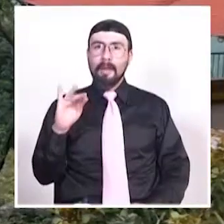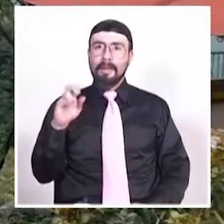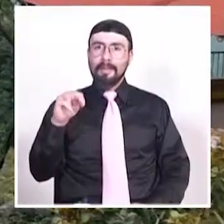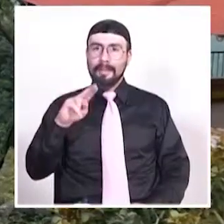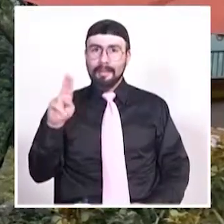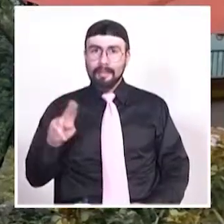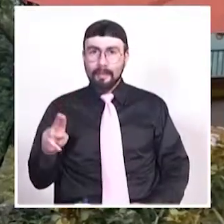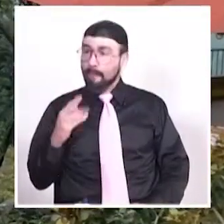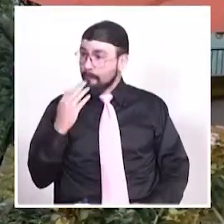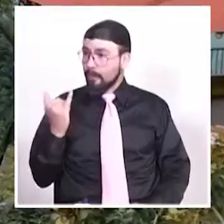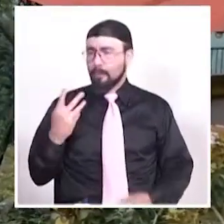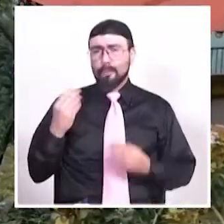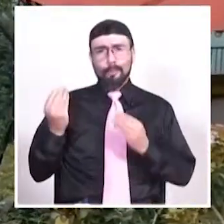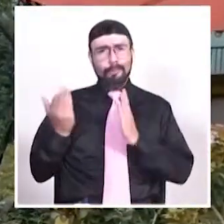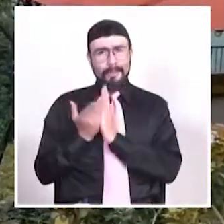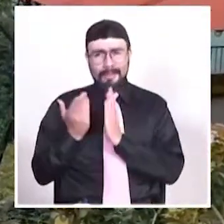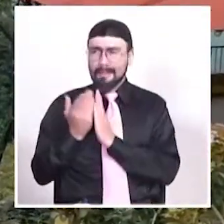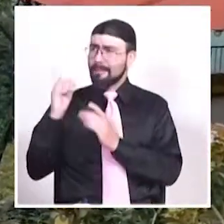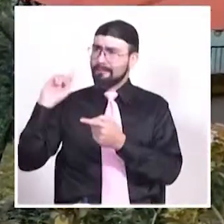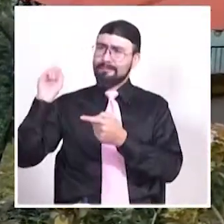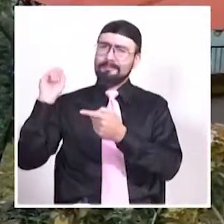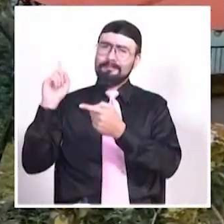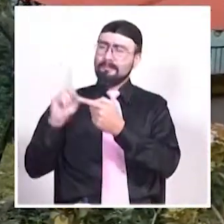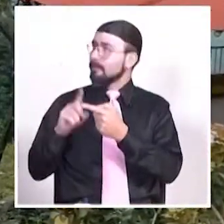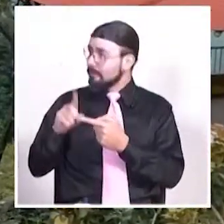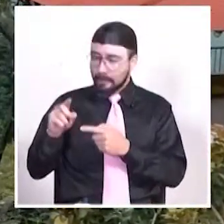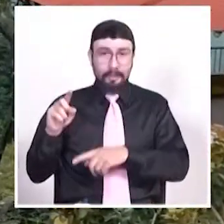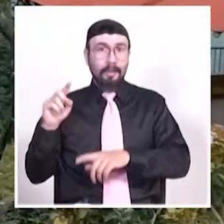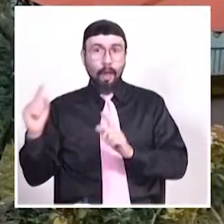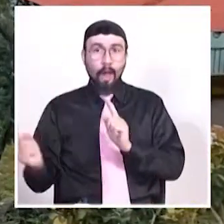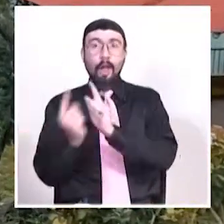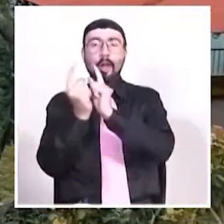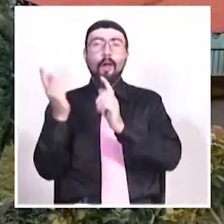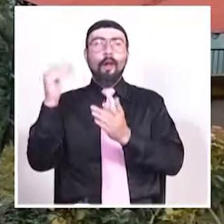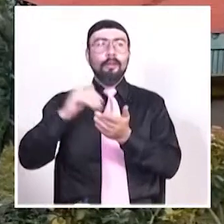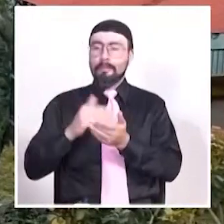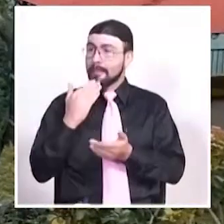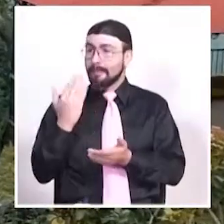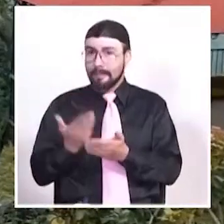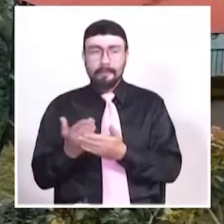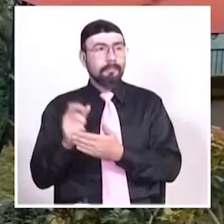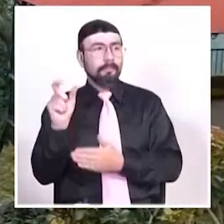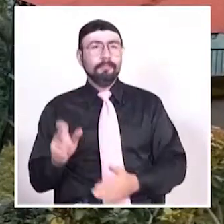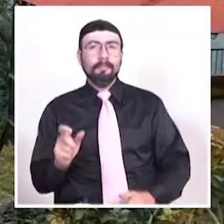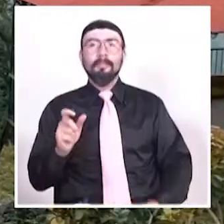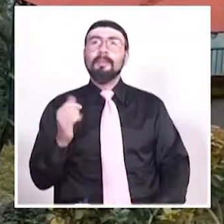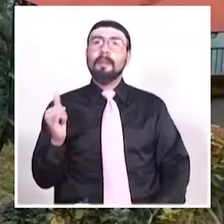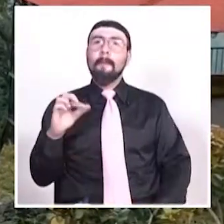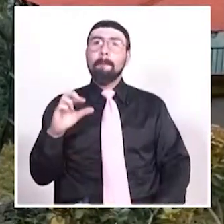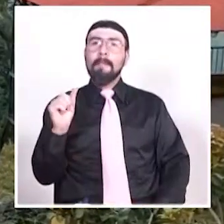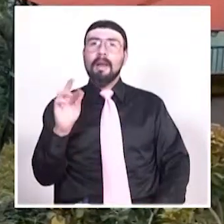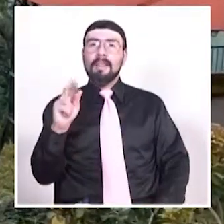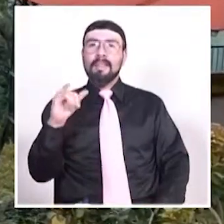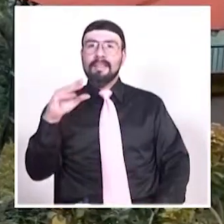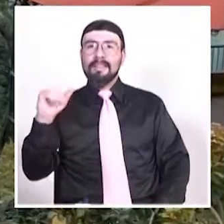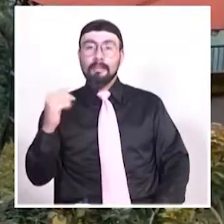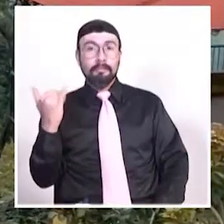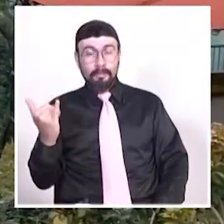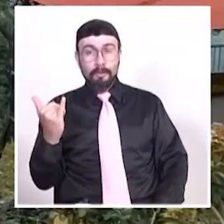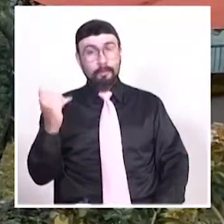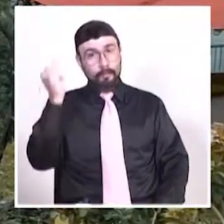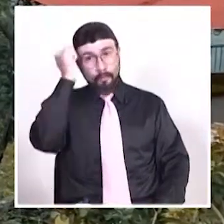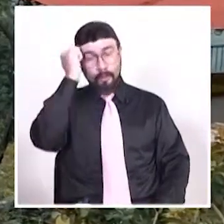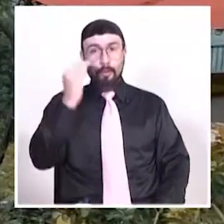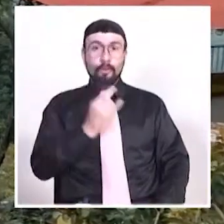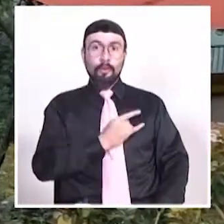Anduvimos mucho académicamente y el destino nos volvió a encontrar, gracias a la doctora Patricia, decana de la Universidad Tecnológica de